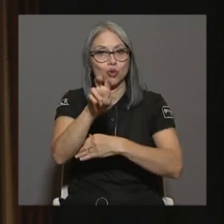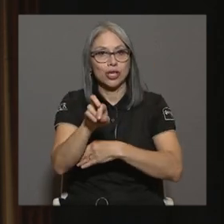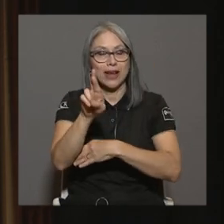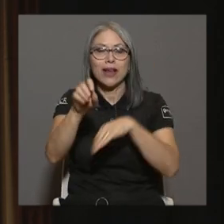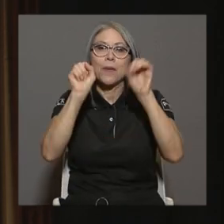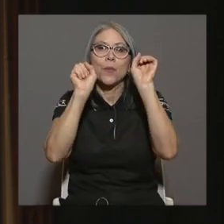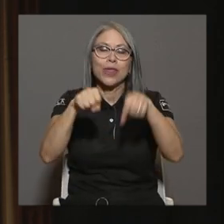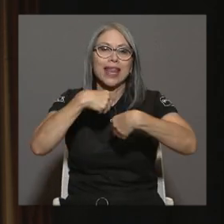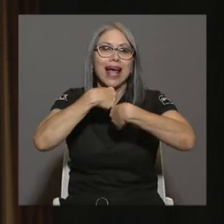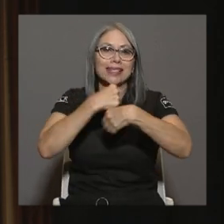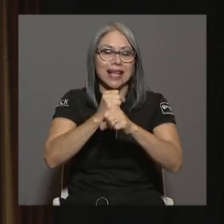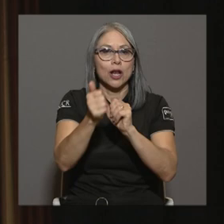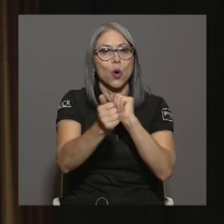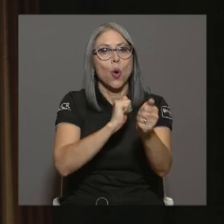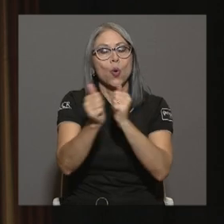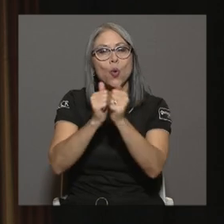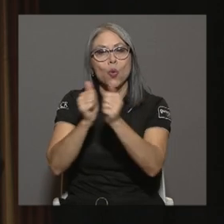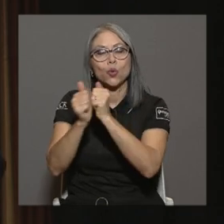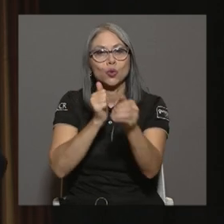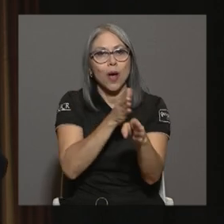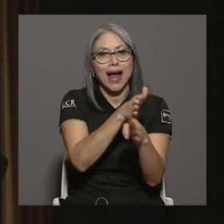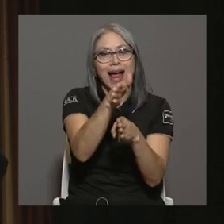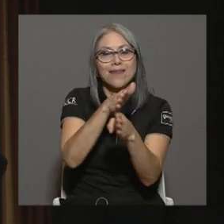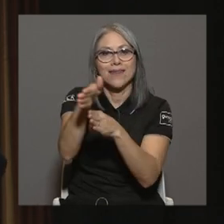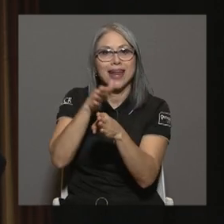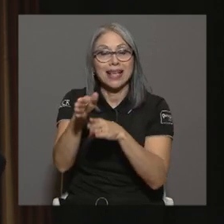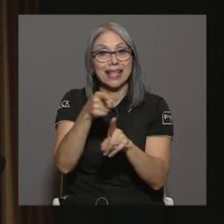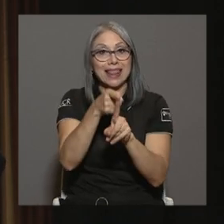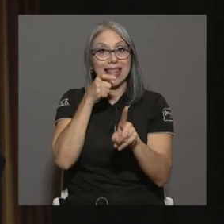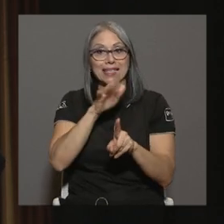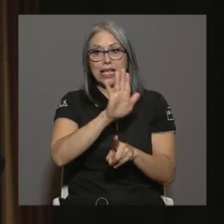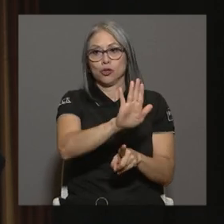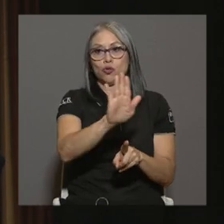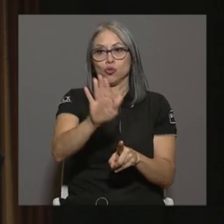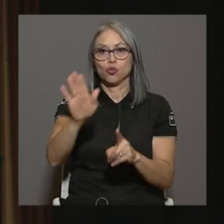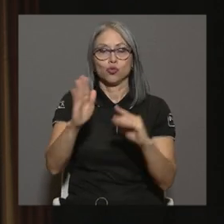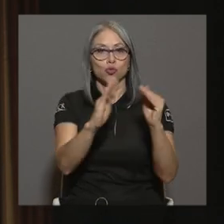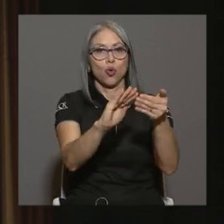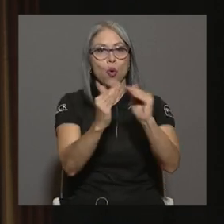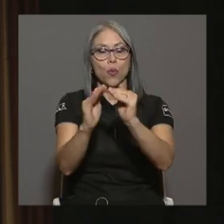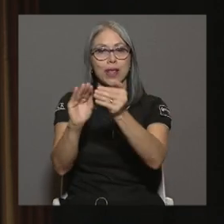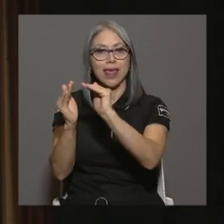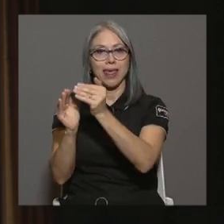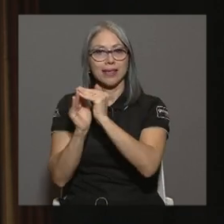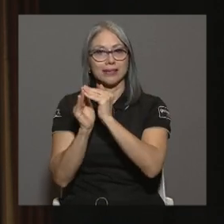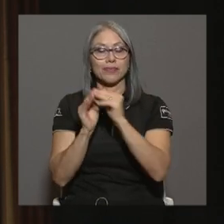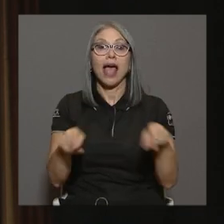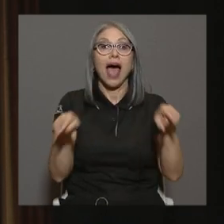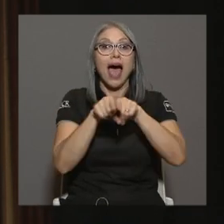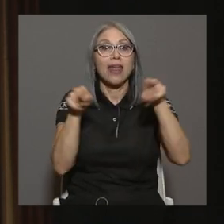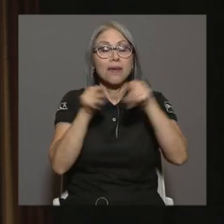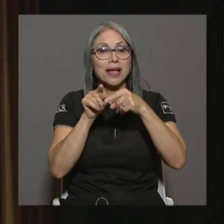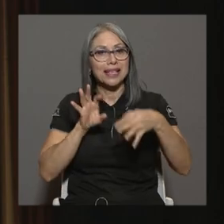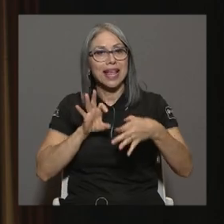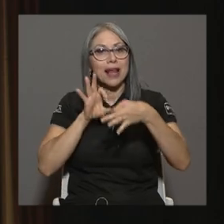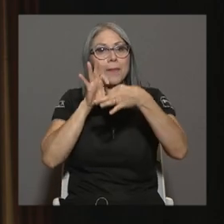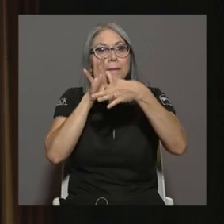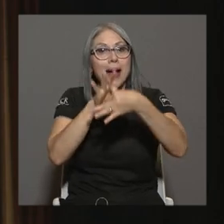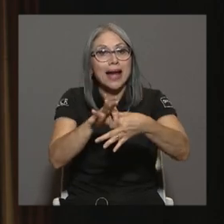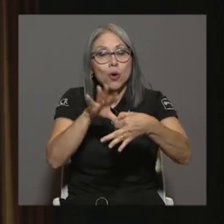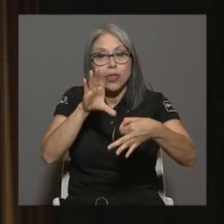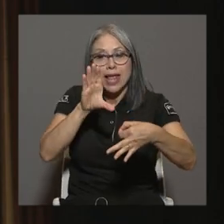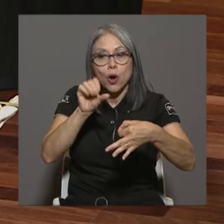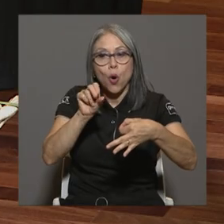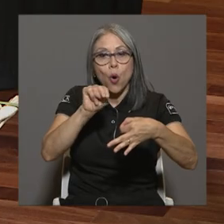de concurso a carreras desde sus comunidades. Además, en el marco de la declaratoria por parte del